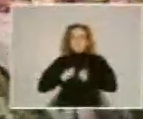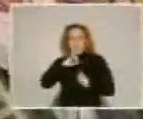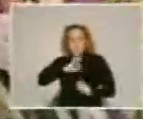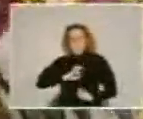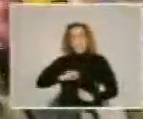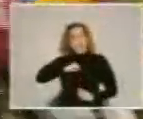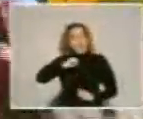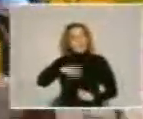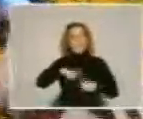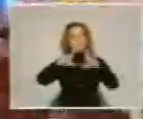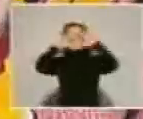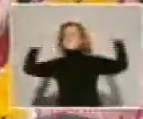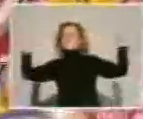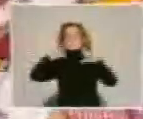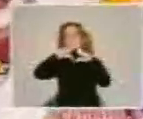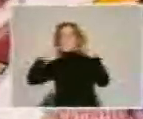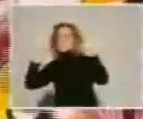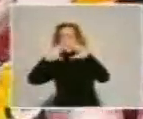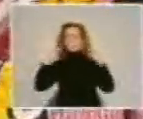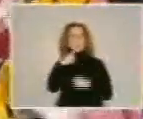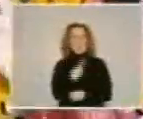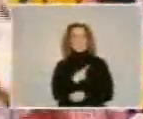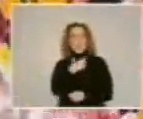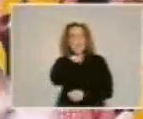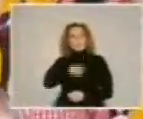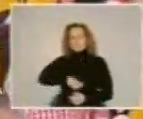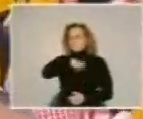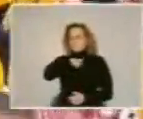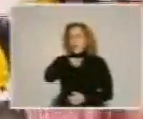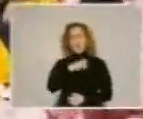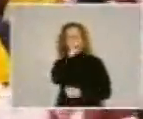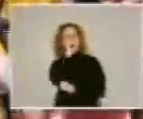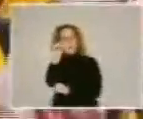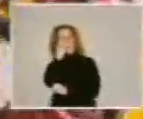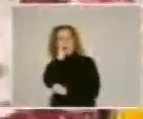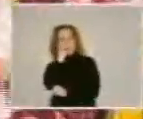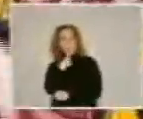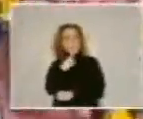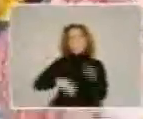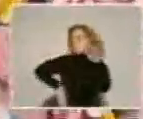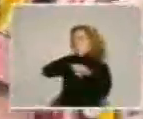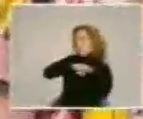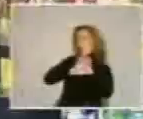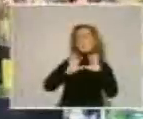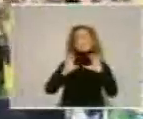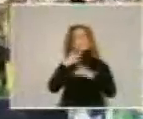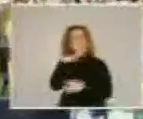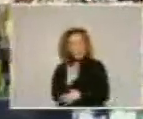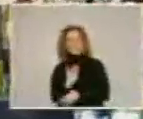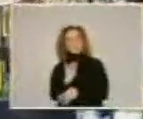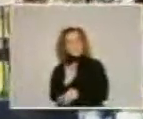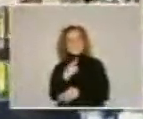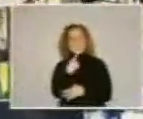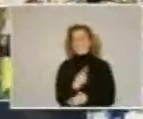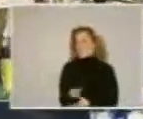joder. Del Corte Inglés, una corbata de Fiorucci y uno puro. Una sortija, váyase a tomar por culo. En